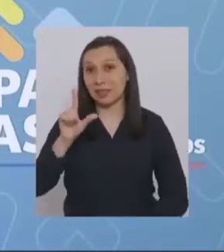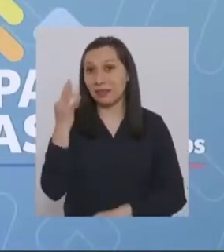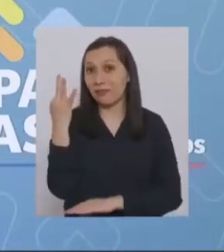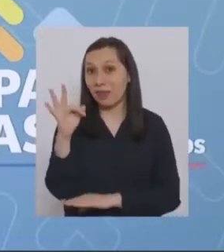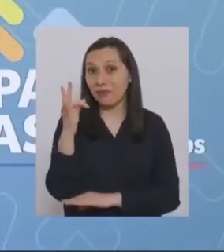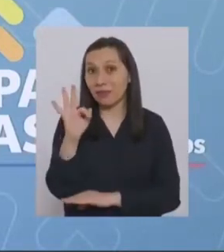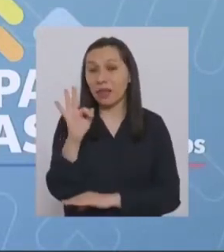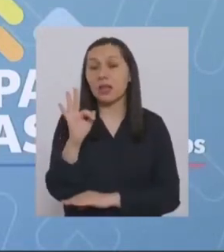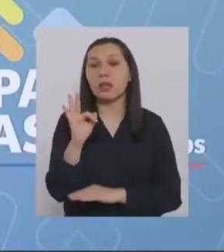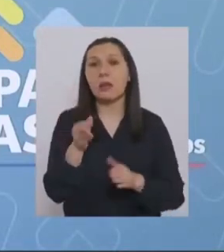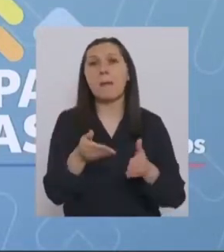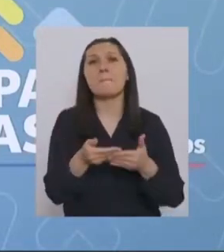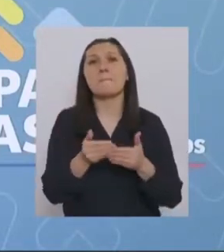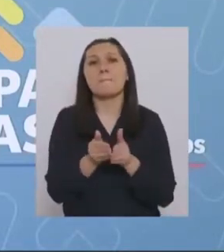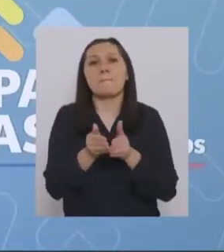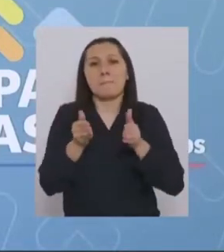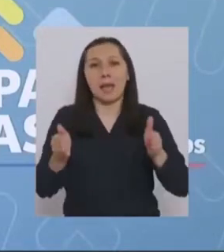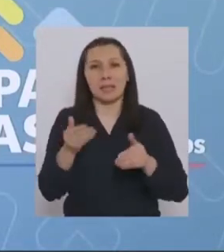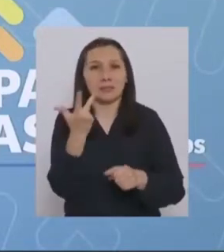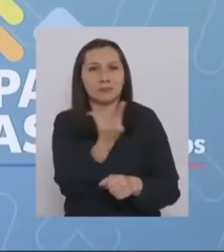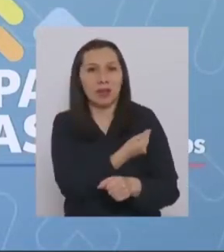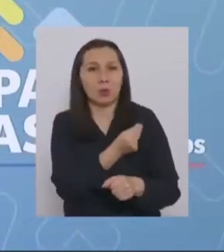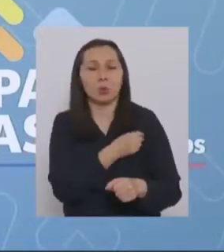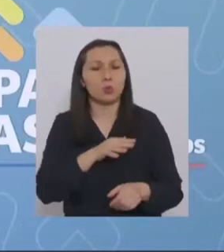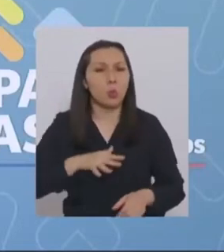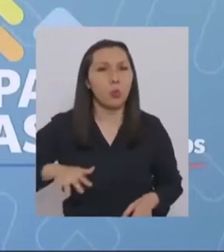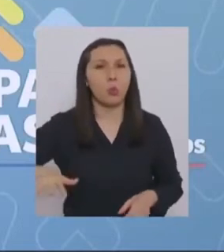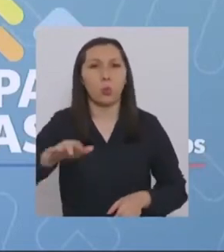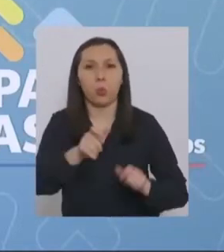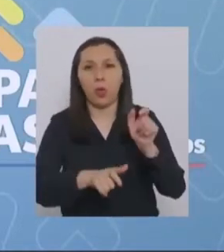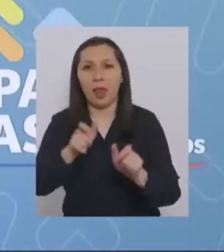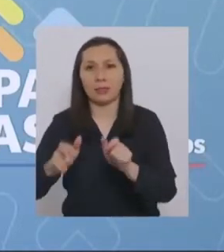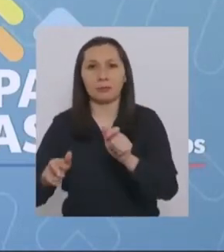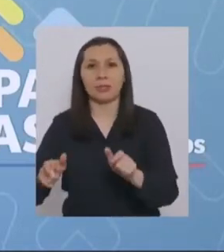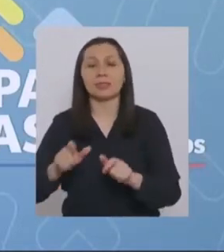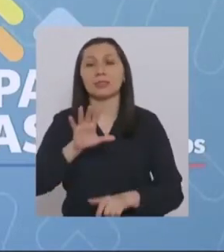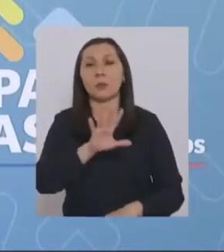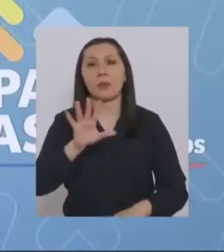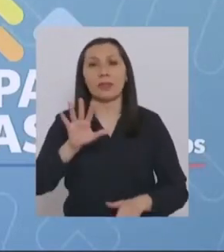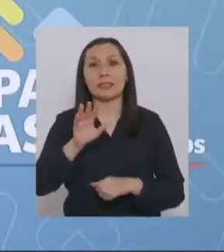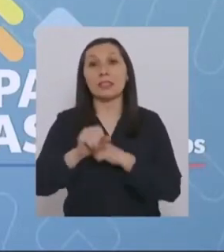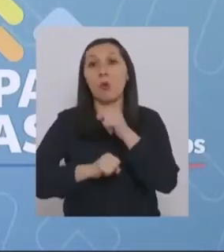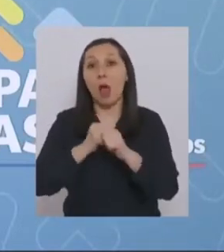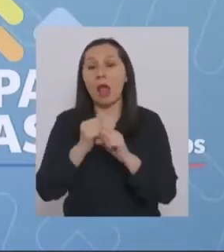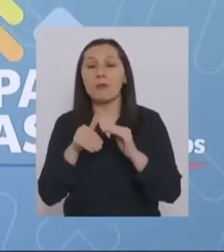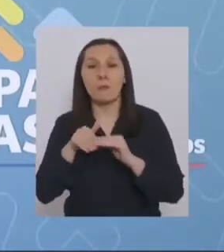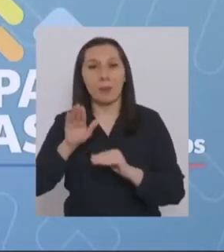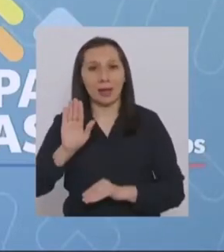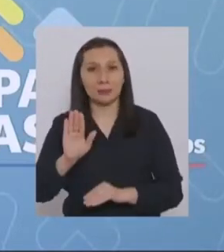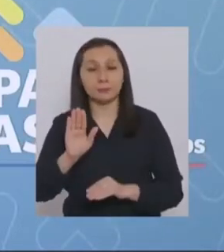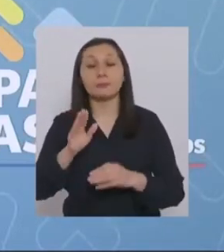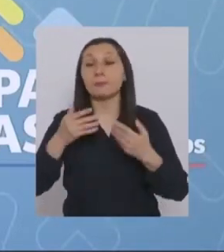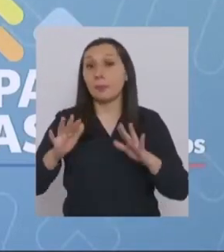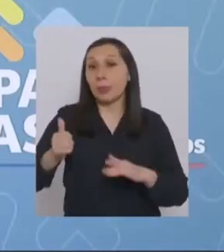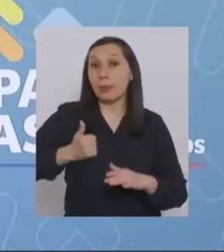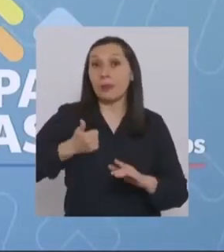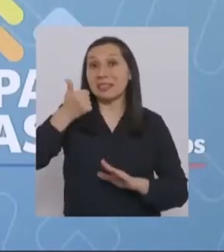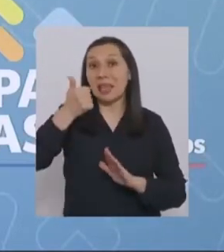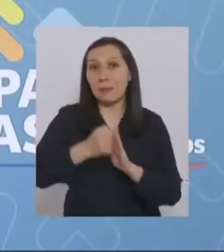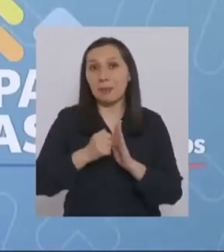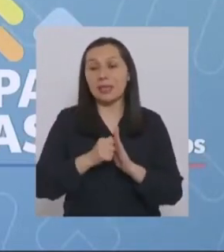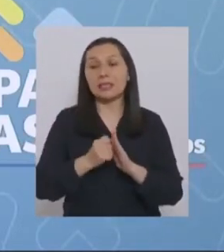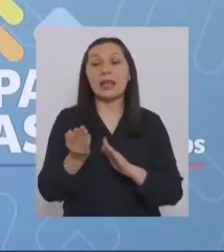vamos a extender esta vacunación a toda la población de 55 años y más que haya cumplido seis meses